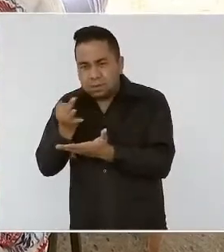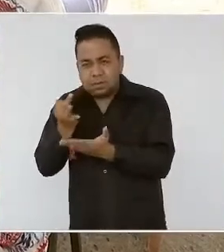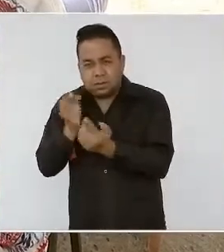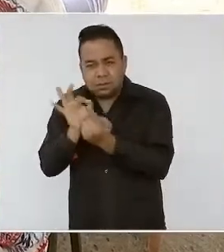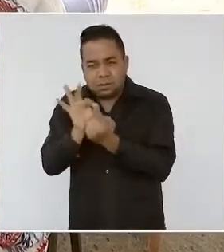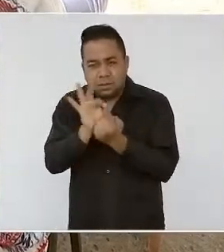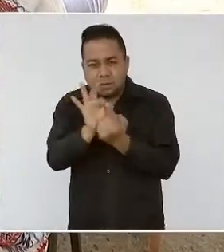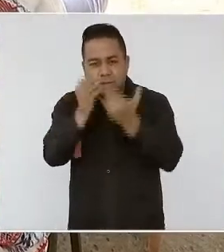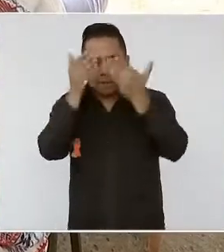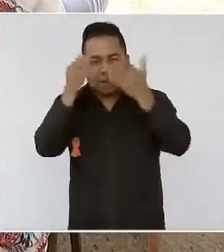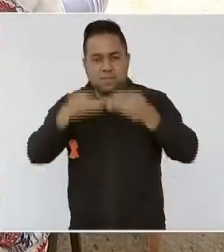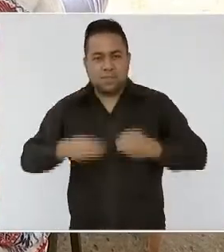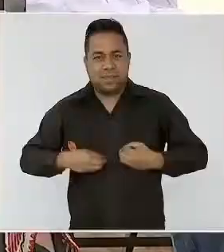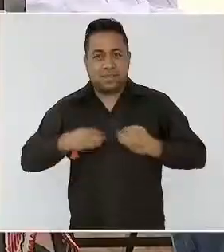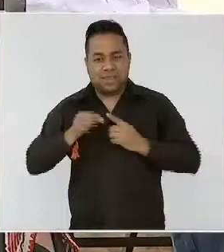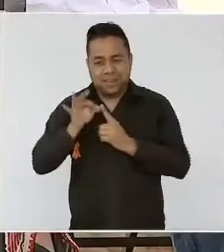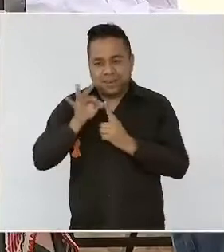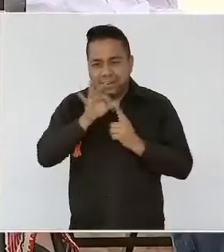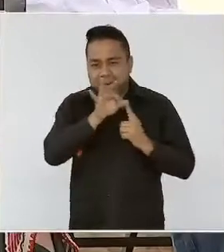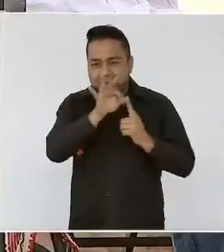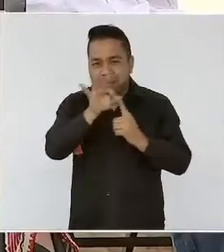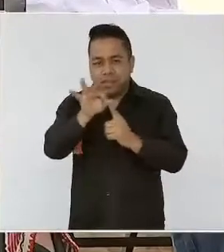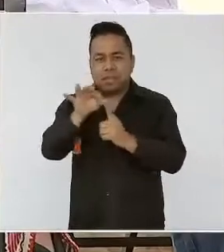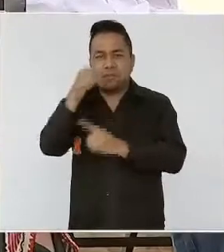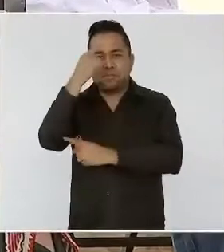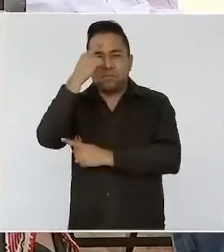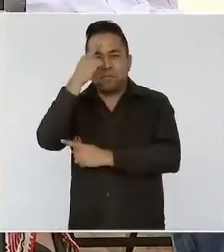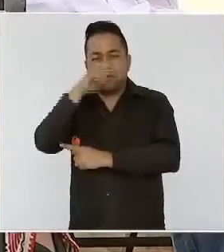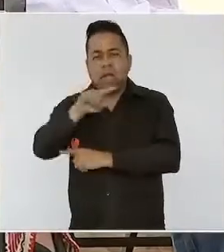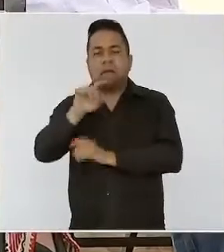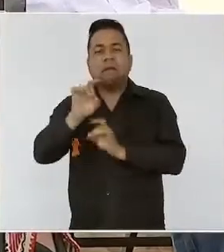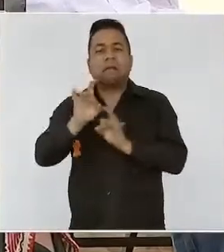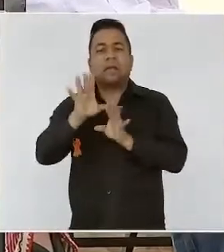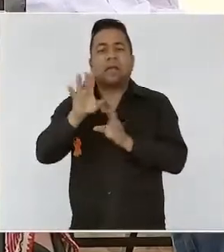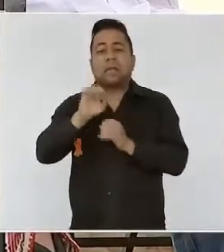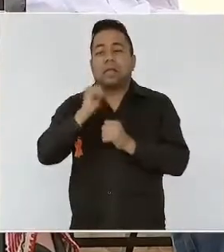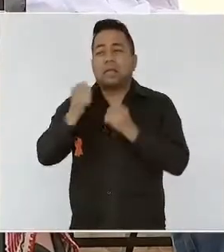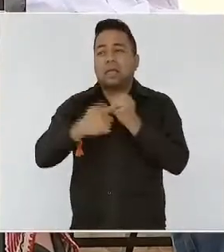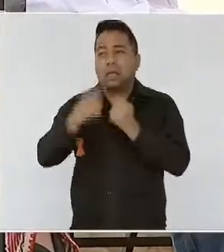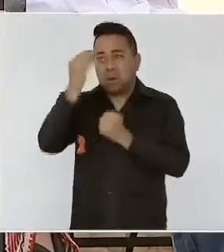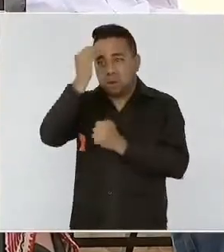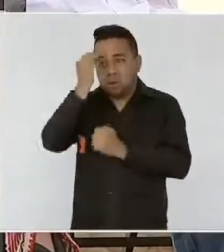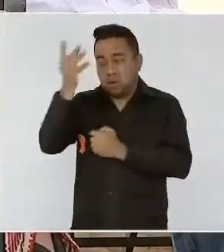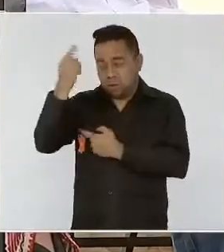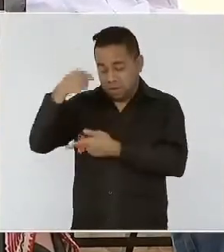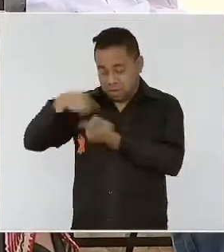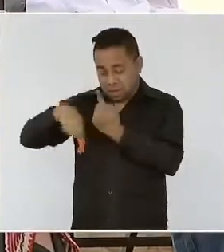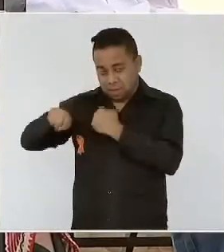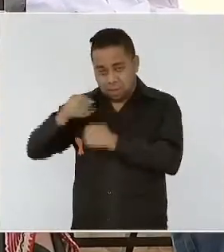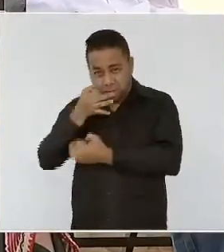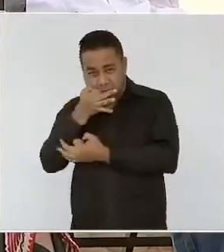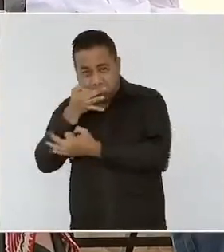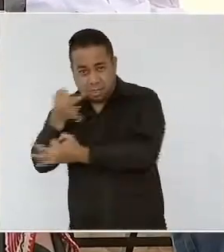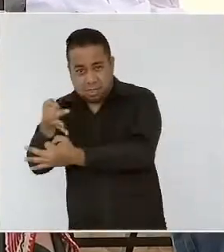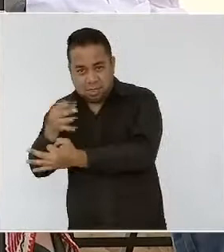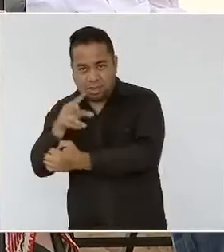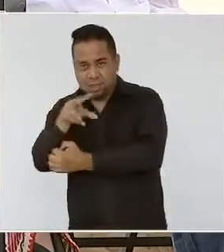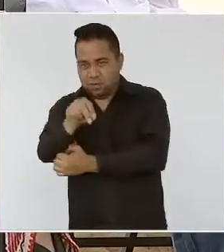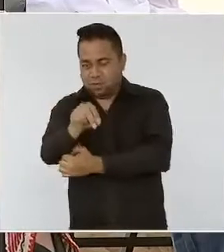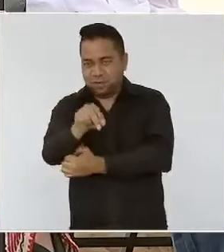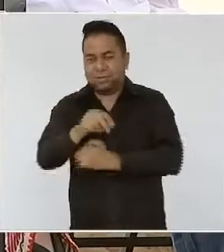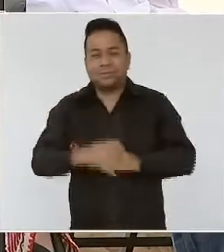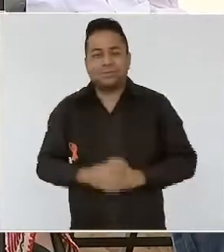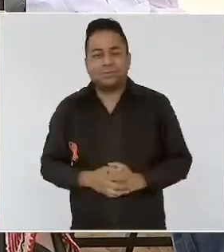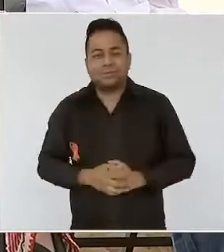sendero de la vida para que el bejuco del olvido no enrede tus pies y te